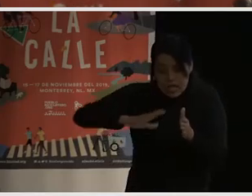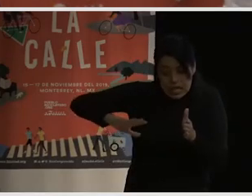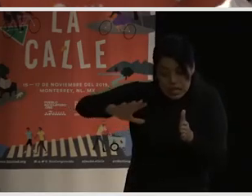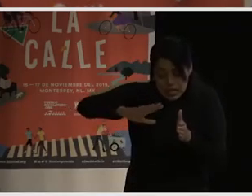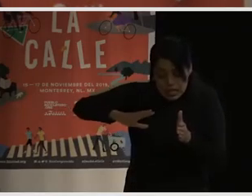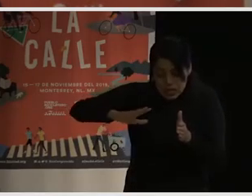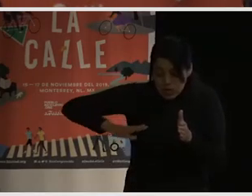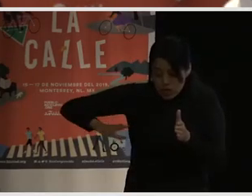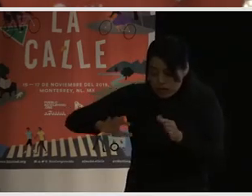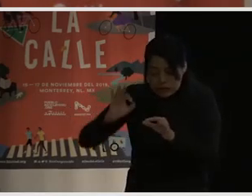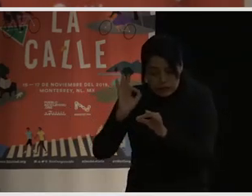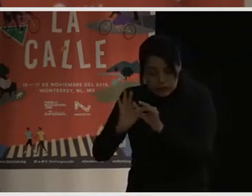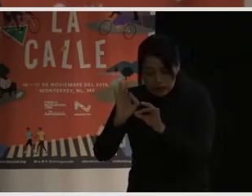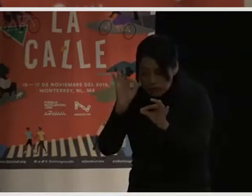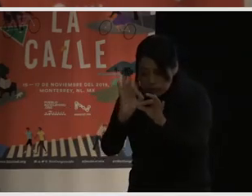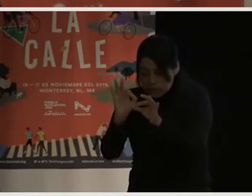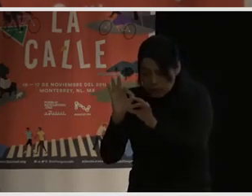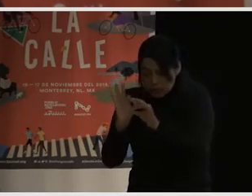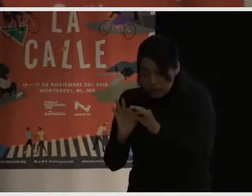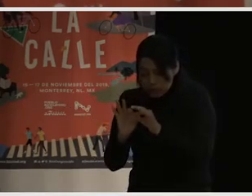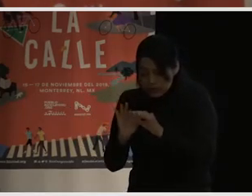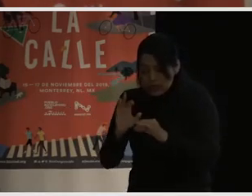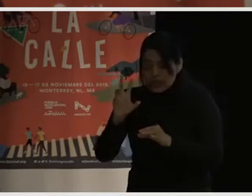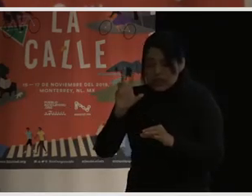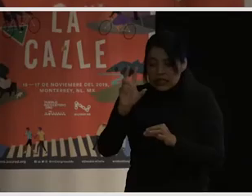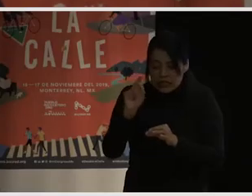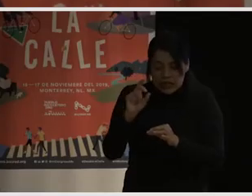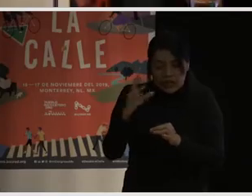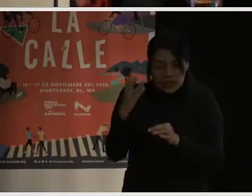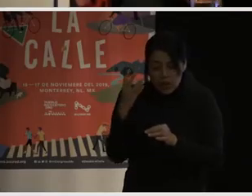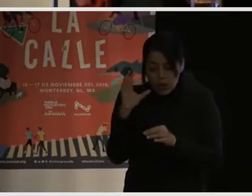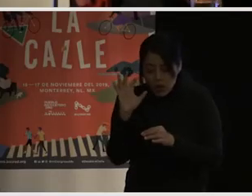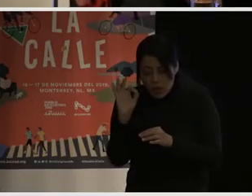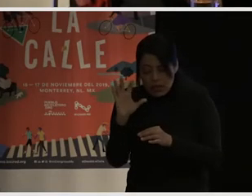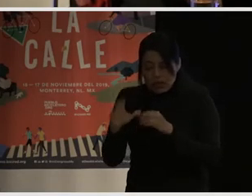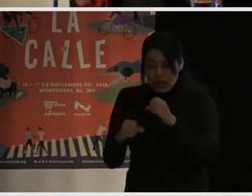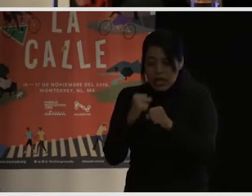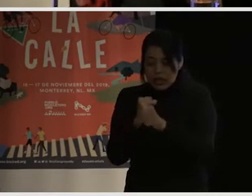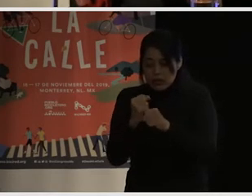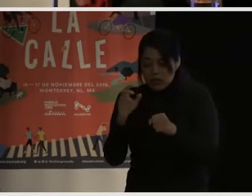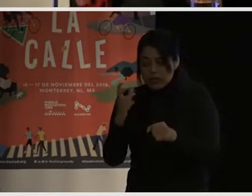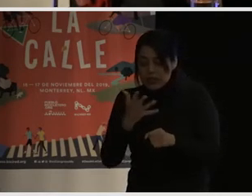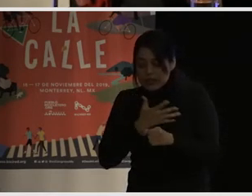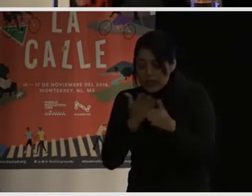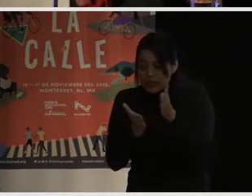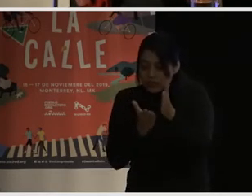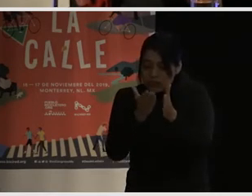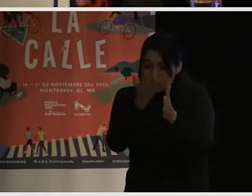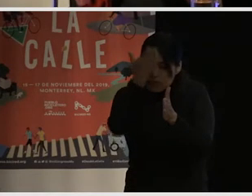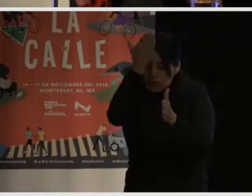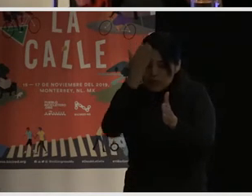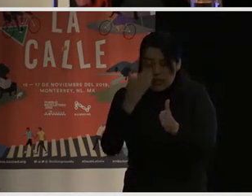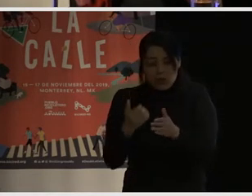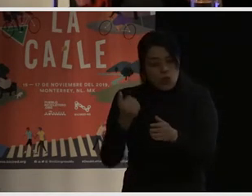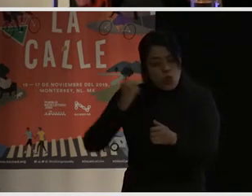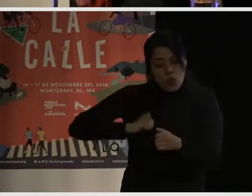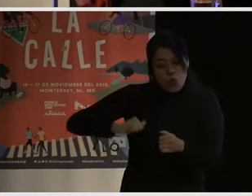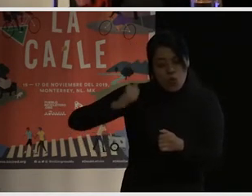establecidas formales de más de 30 40 años es que tienen infraestructura de más de 30 y 40 años entonces